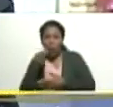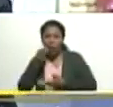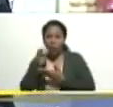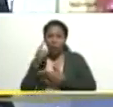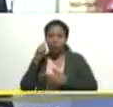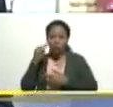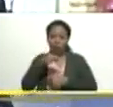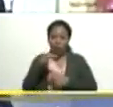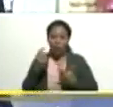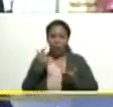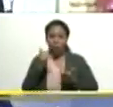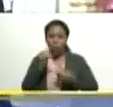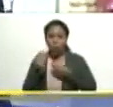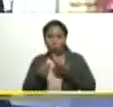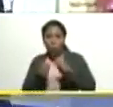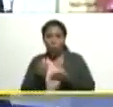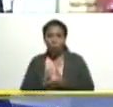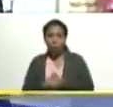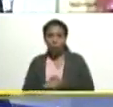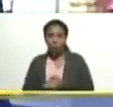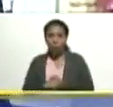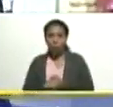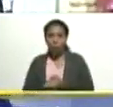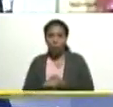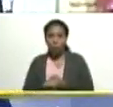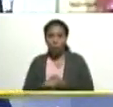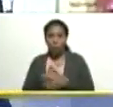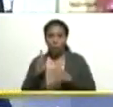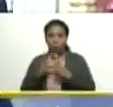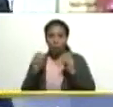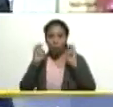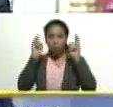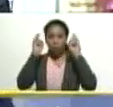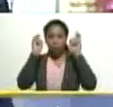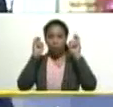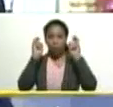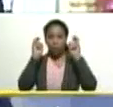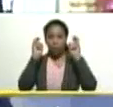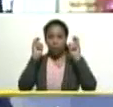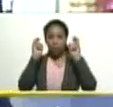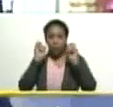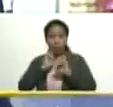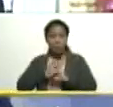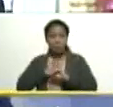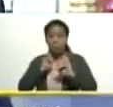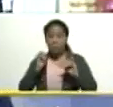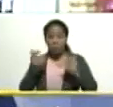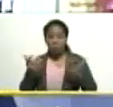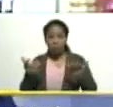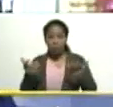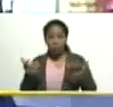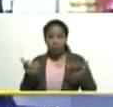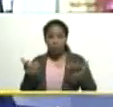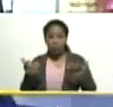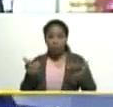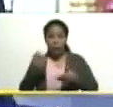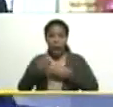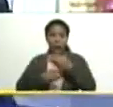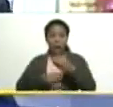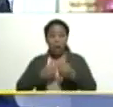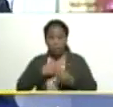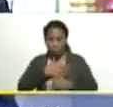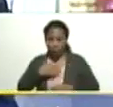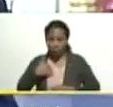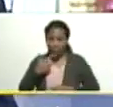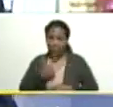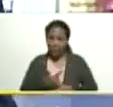de los elementos de apoyo en todos estos factores. Finalmente, presidente, quería informarle que